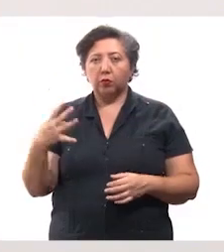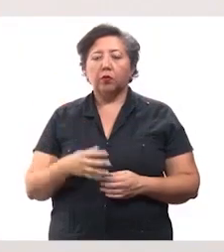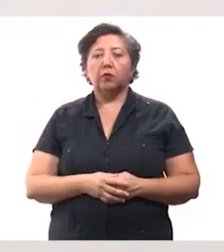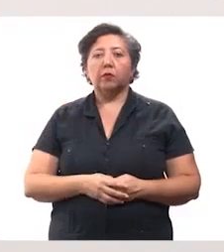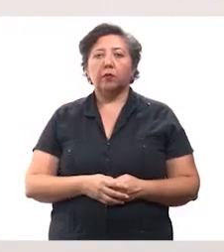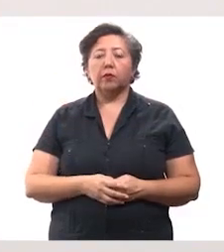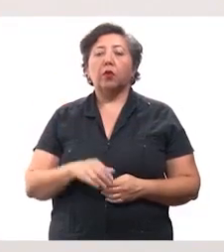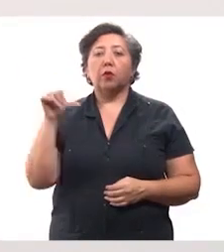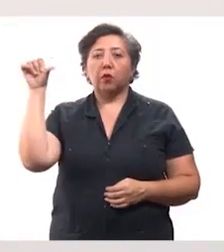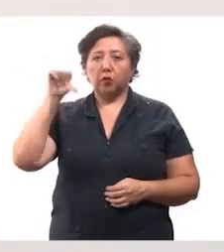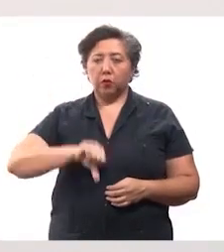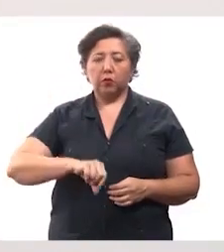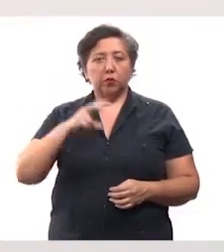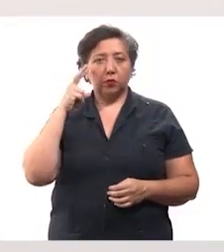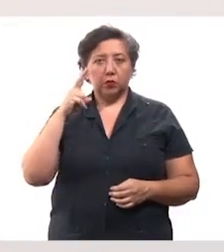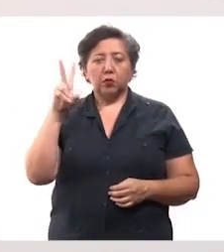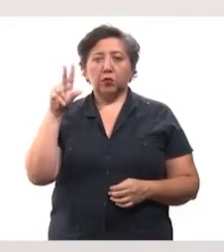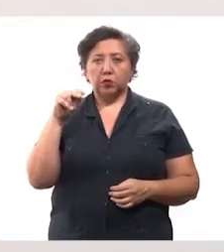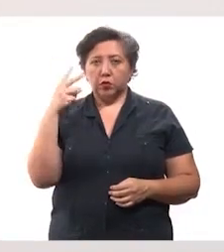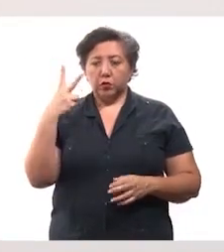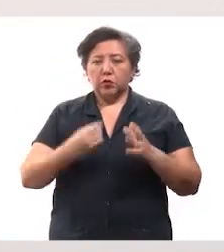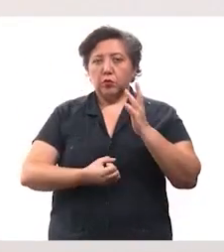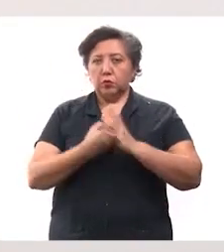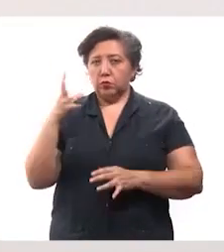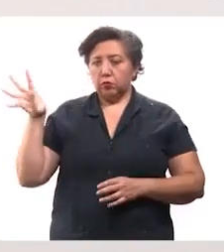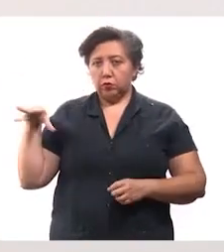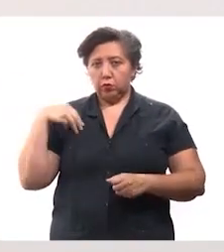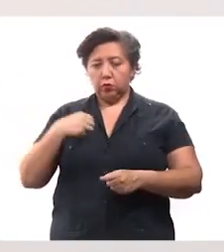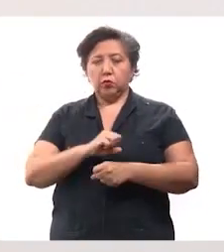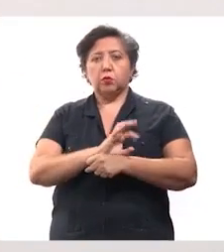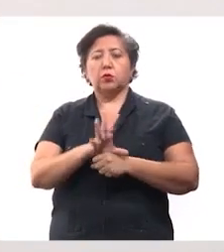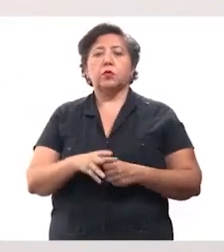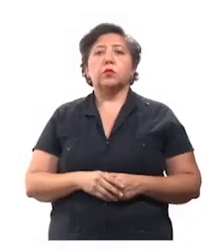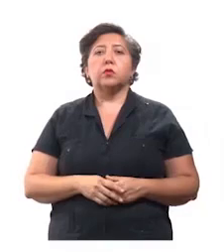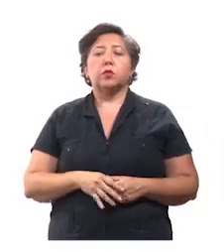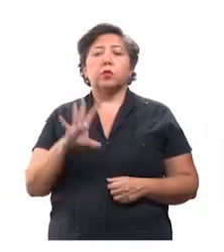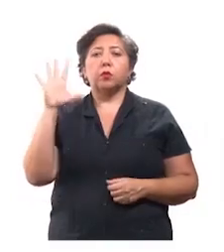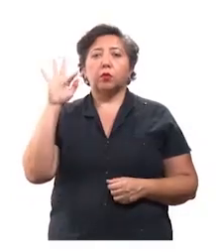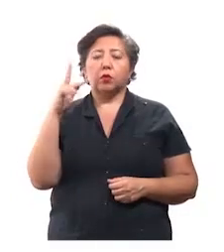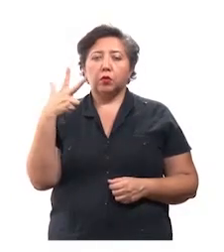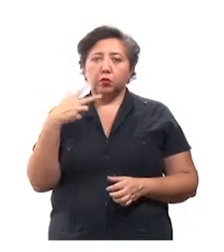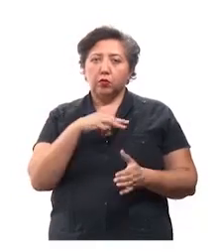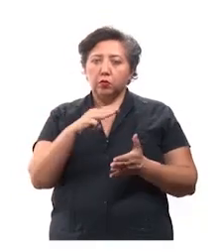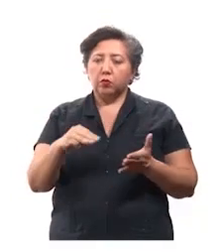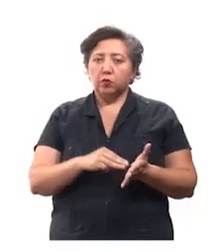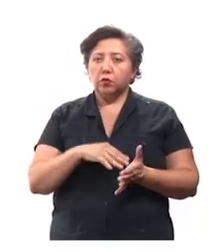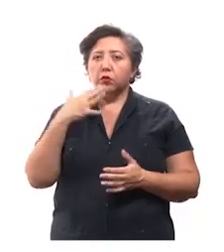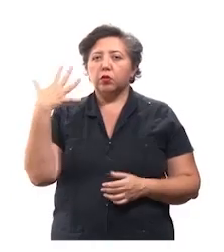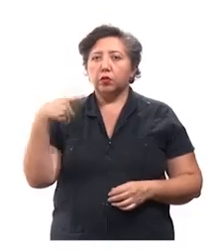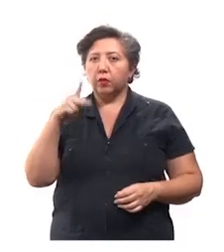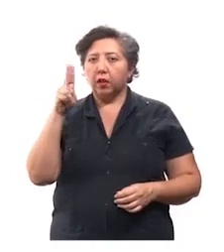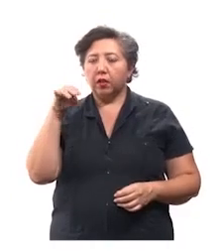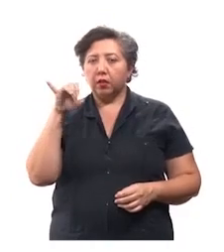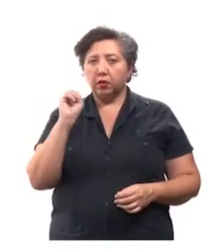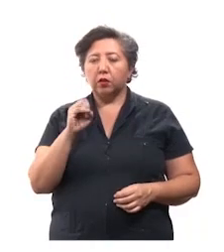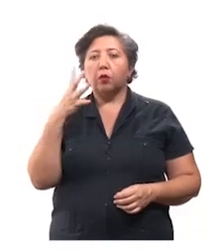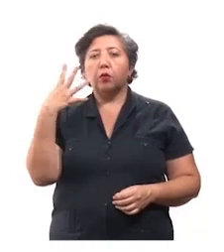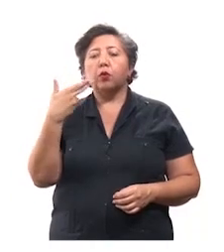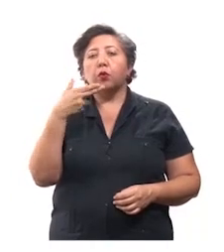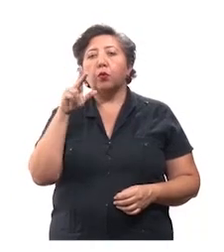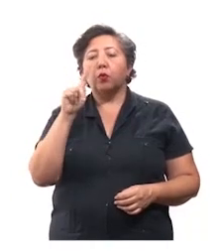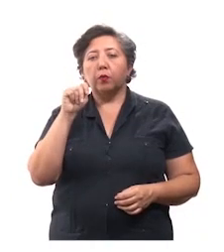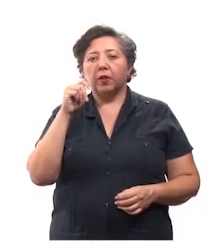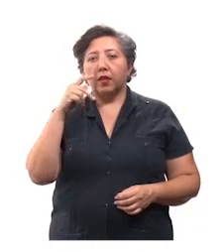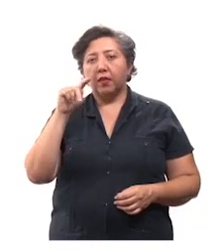75.804. Hoy se detectaron 82 nuevos contagios de coronavirus, 48 en Mérida, 5 en Canacín, 4 en Junucmá